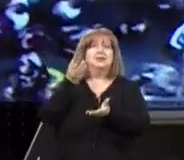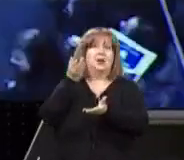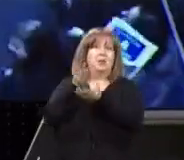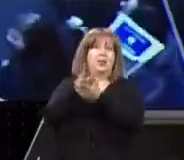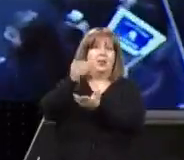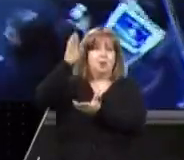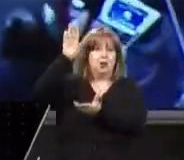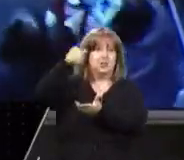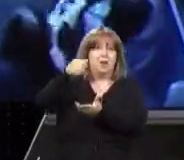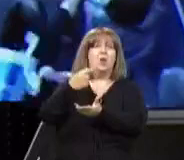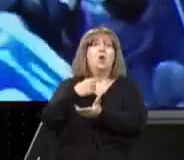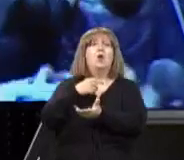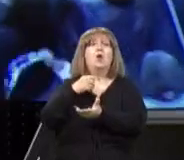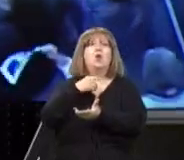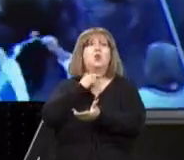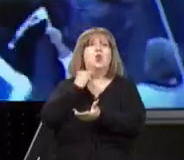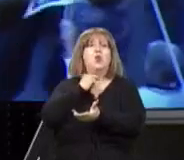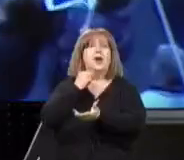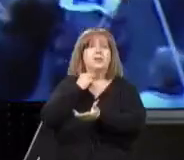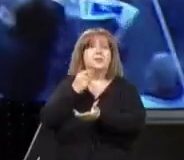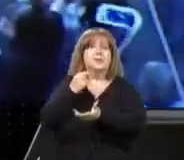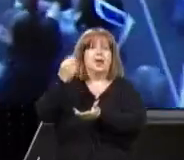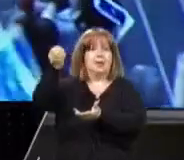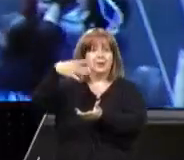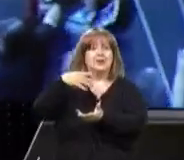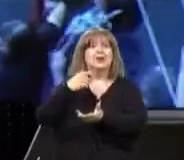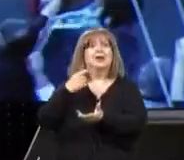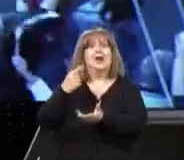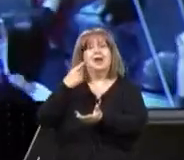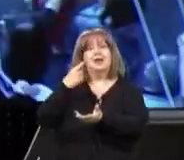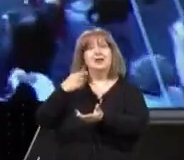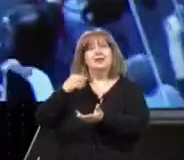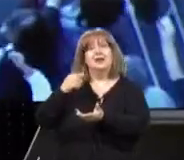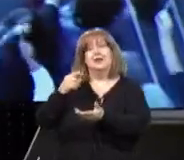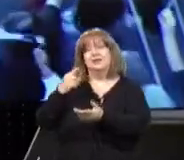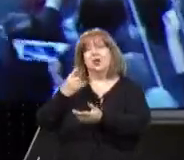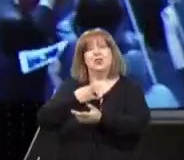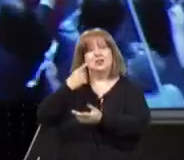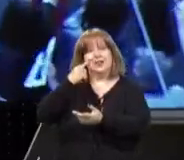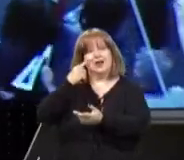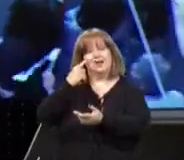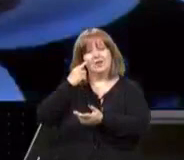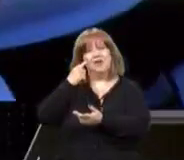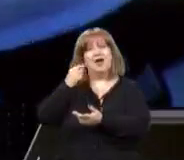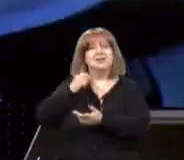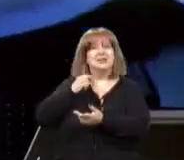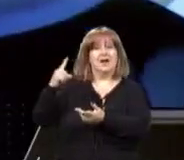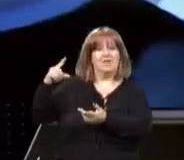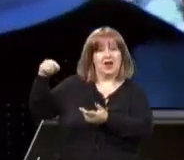extradición del cura Reverberi, que estuvo en San Rafael, era el capellán del ejército en San Rafael,